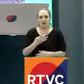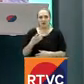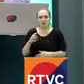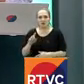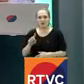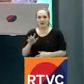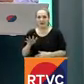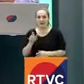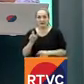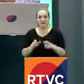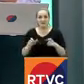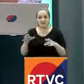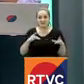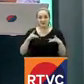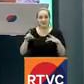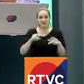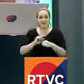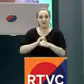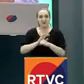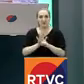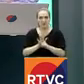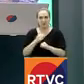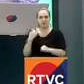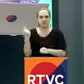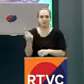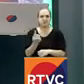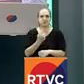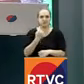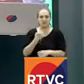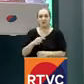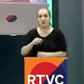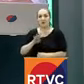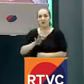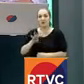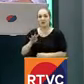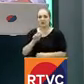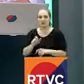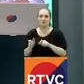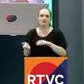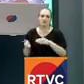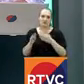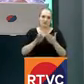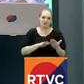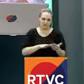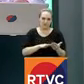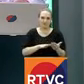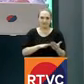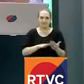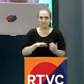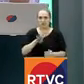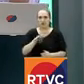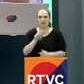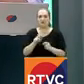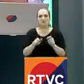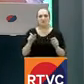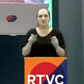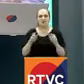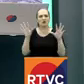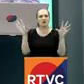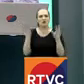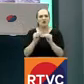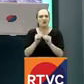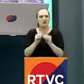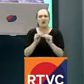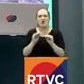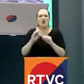12.415 casos nuevos de COVID-19. 44 personas perdieron la vida a causa del virus y en total en Colombia